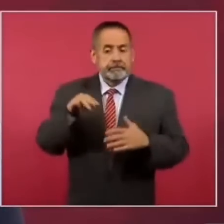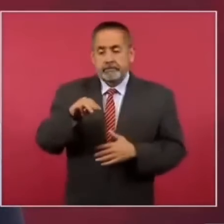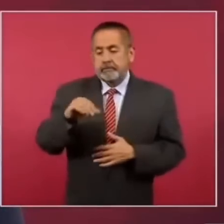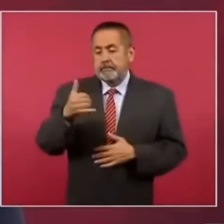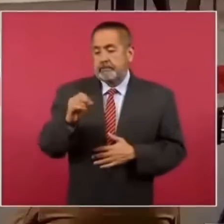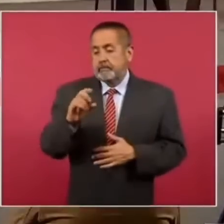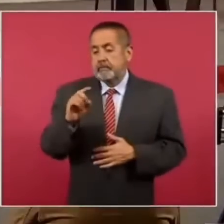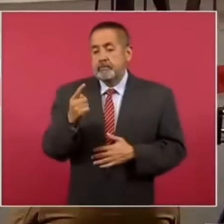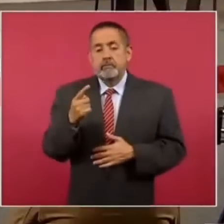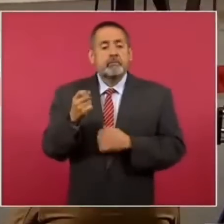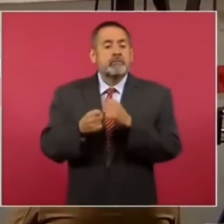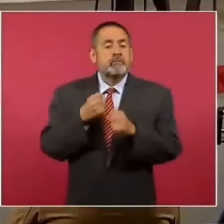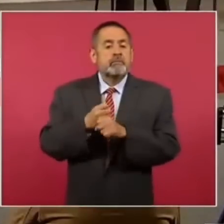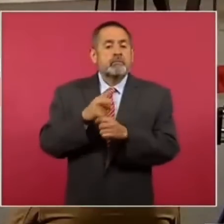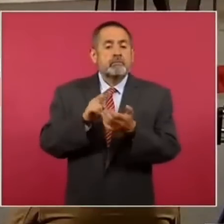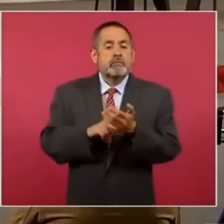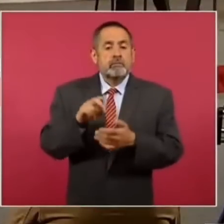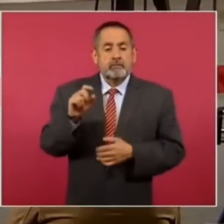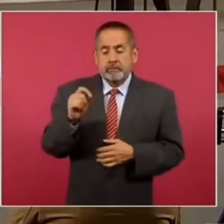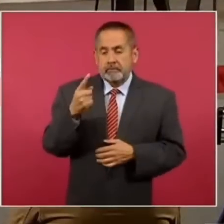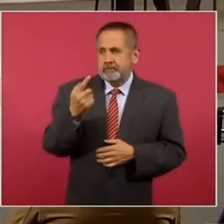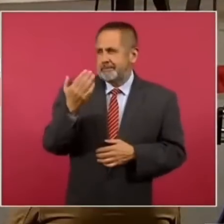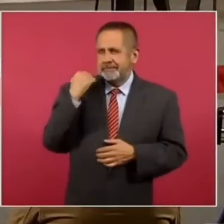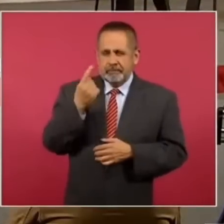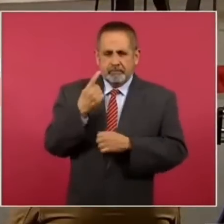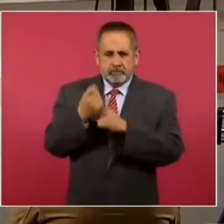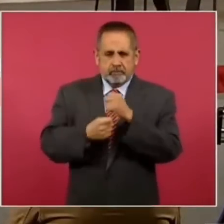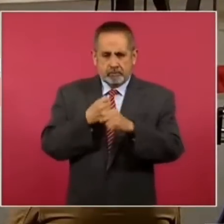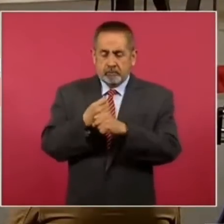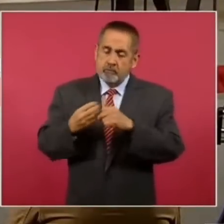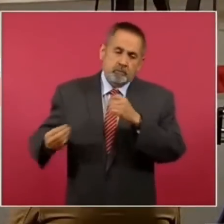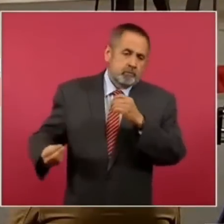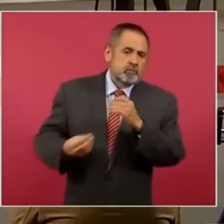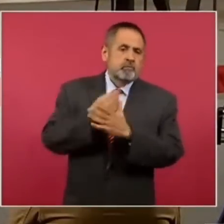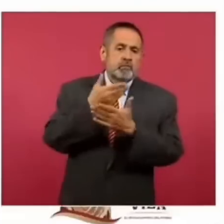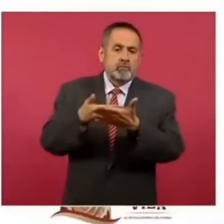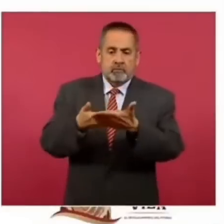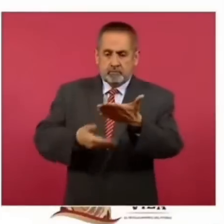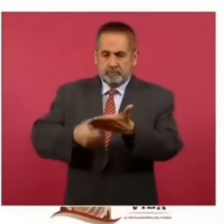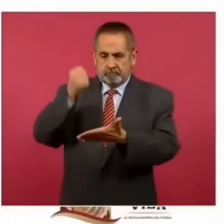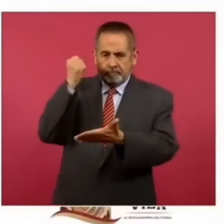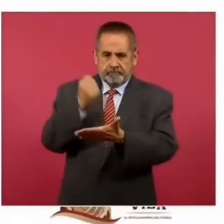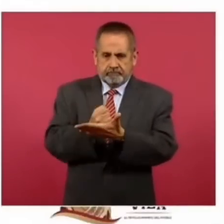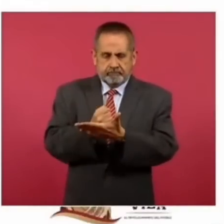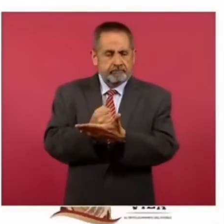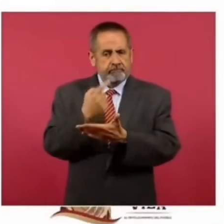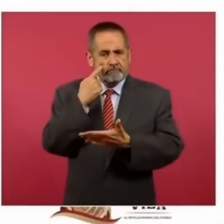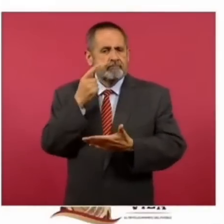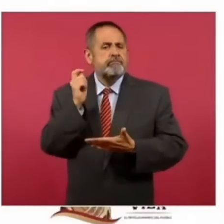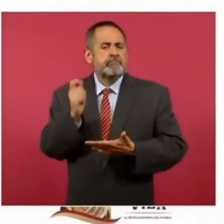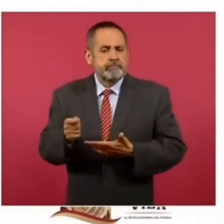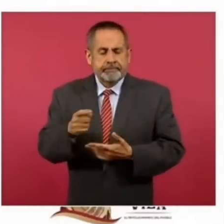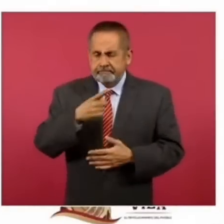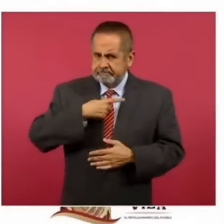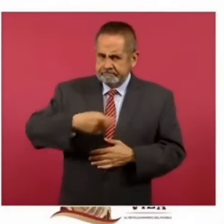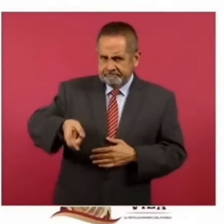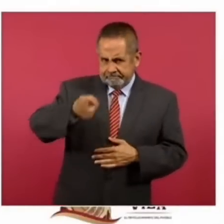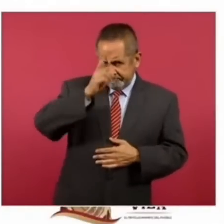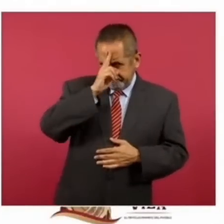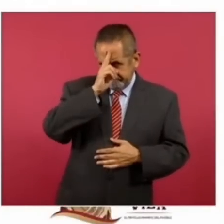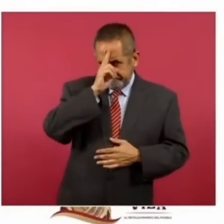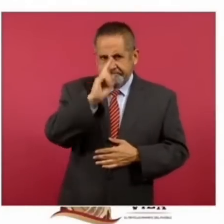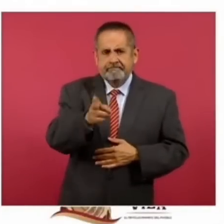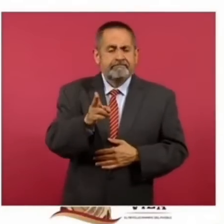31 de mayo de 2022, hace casi un año, se emitió un nuevo decreto que amplía la prohibición y es ya no